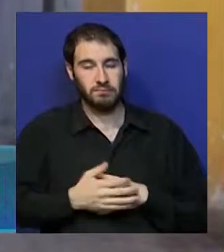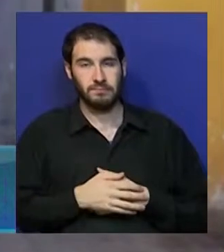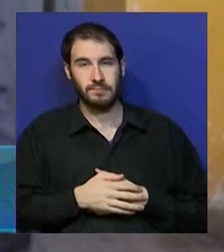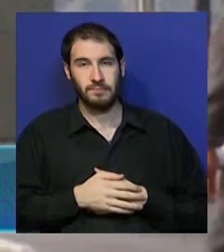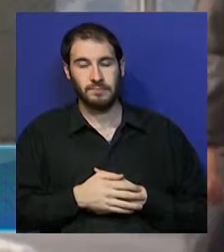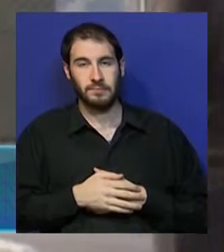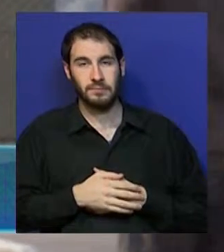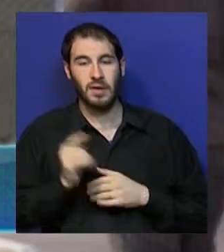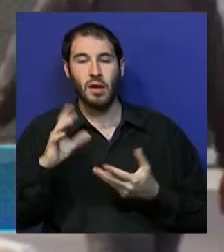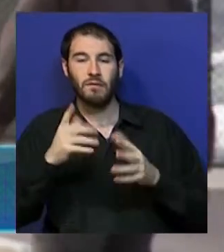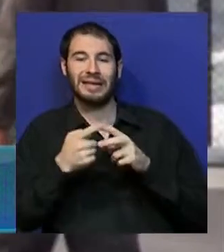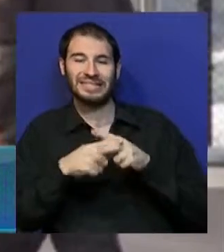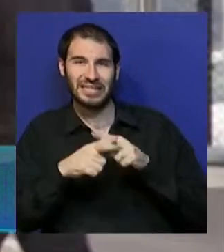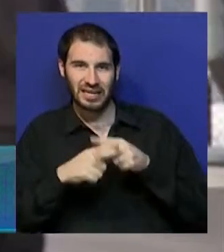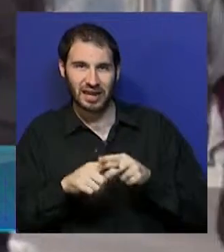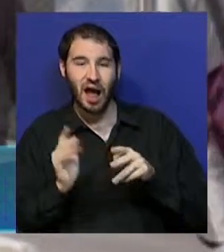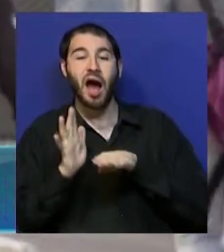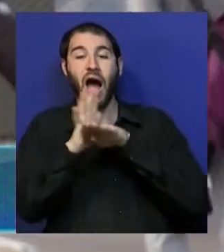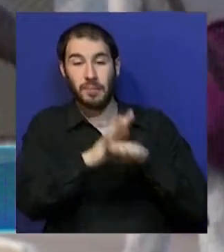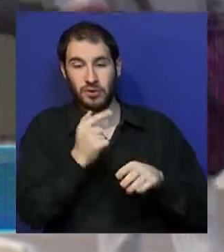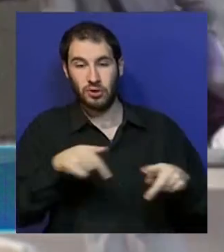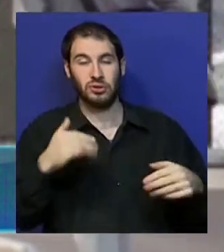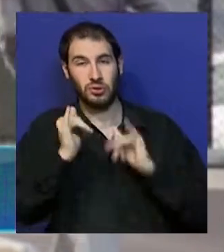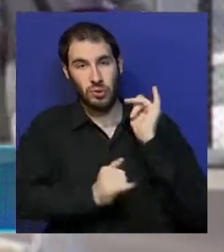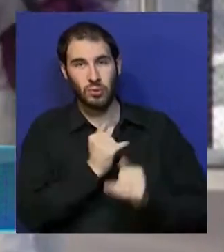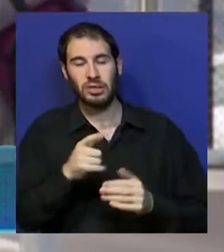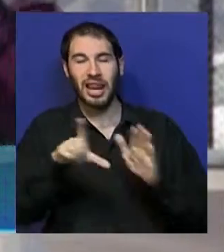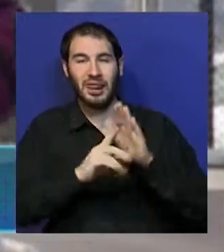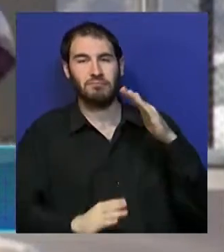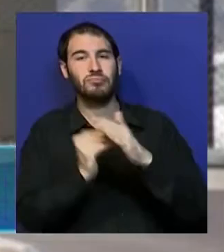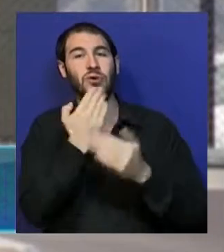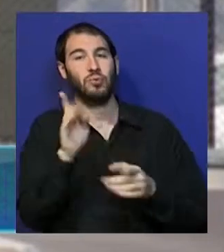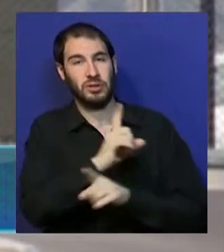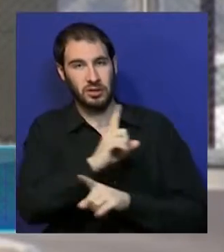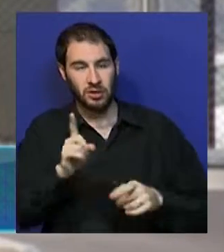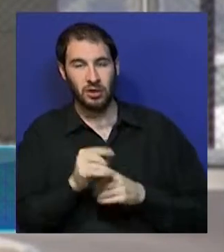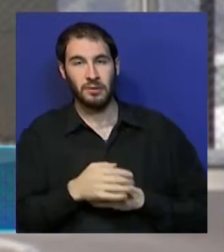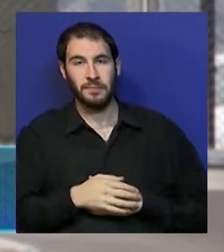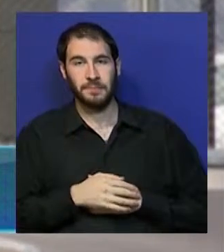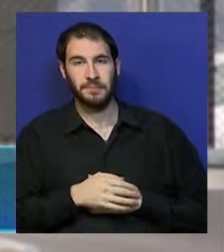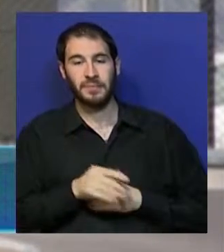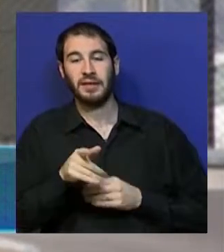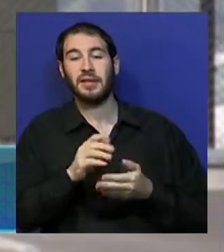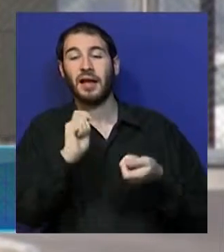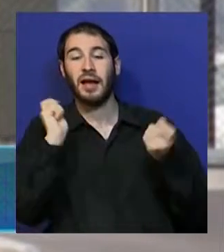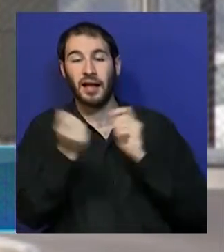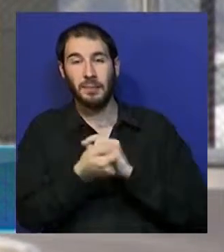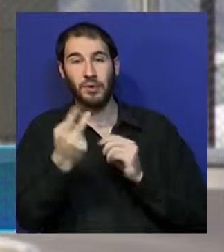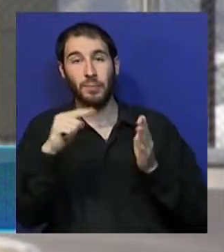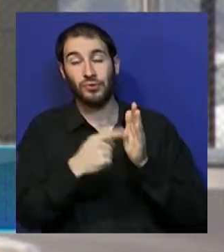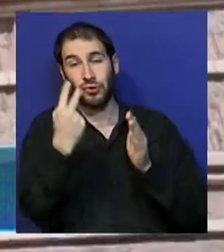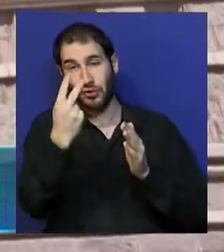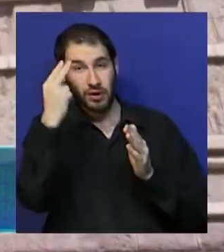es una postura técnica avalando esto que yo digo de la inconstitucionalidad de esta reforma en el